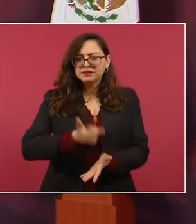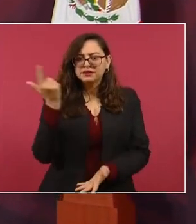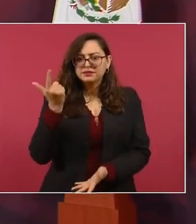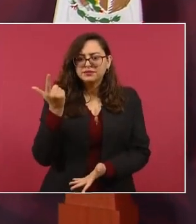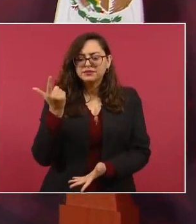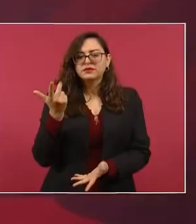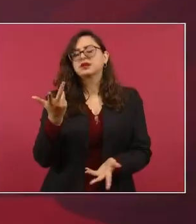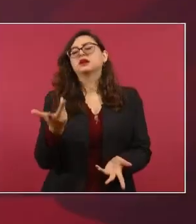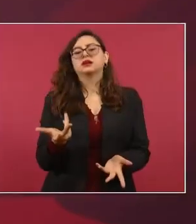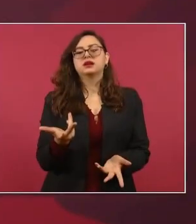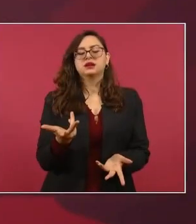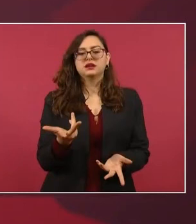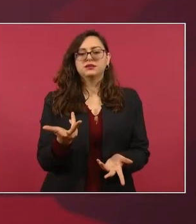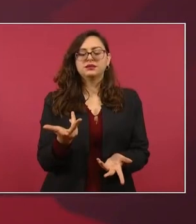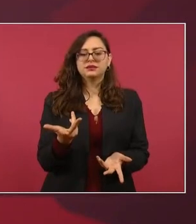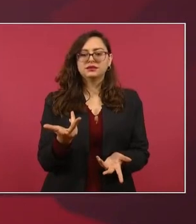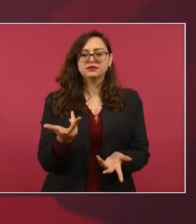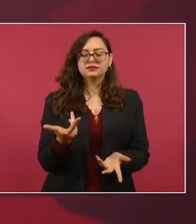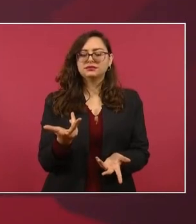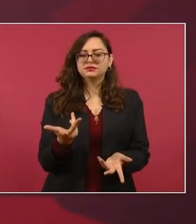es de una guerra,